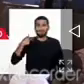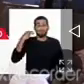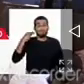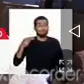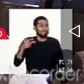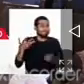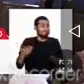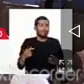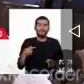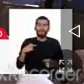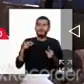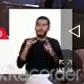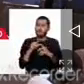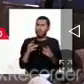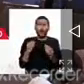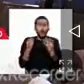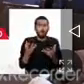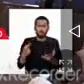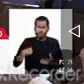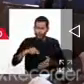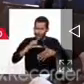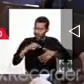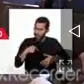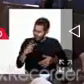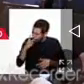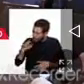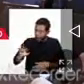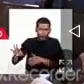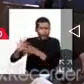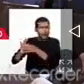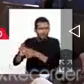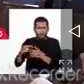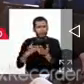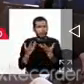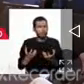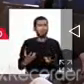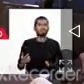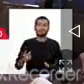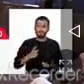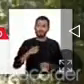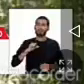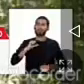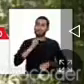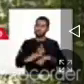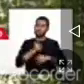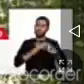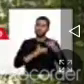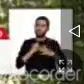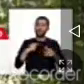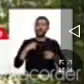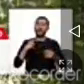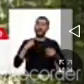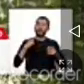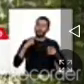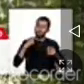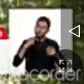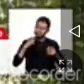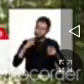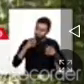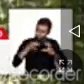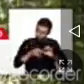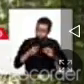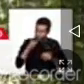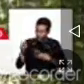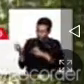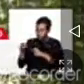¿Cómo es que los latinoamericanos no podemos tener algo así? Así que nos propusimos construir un acuerdo que permitiera replicar